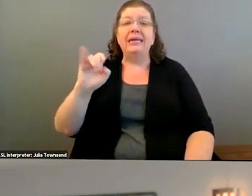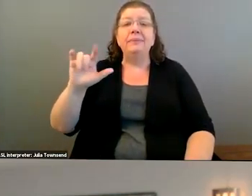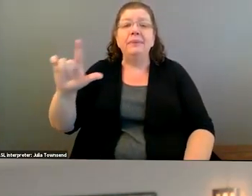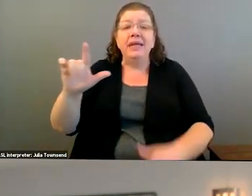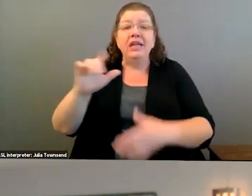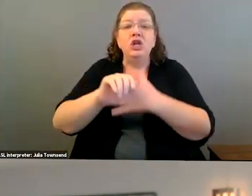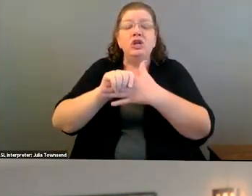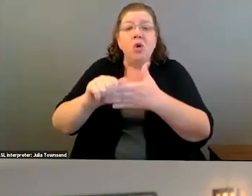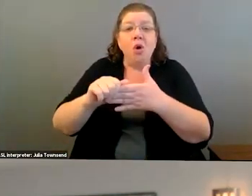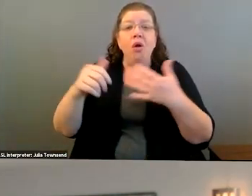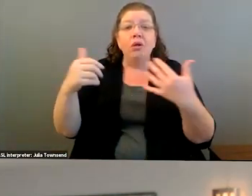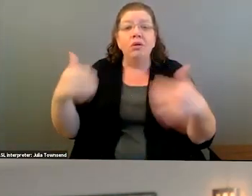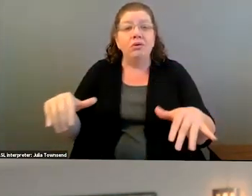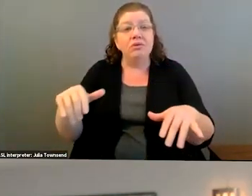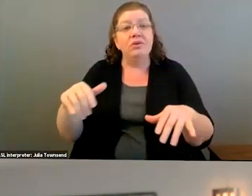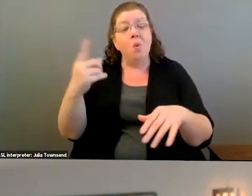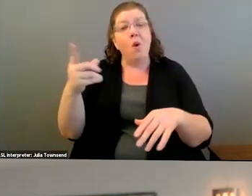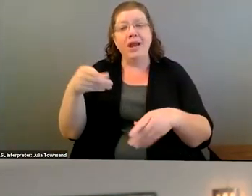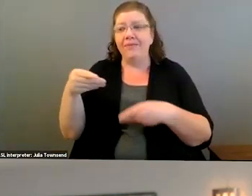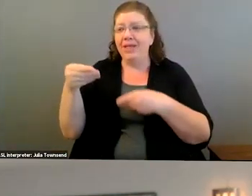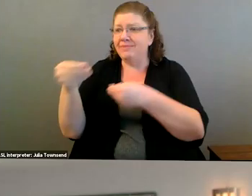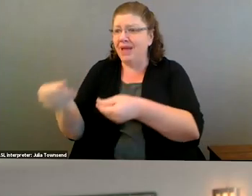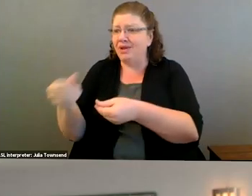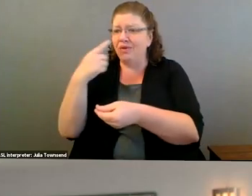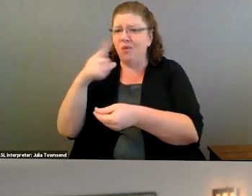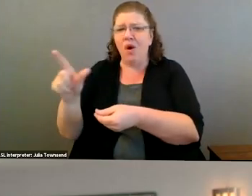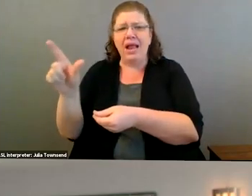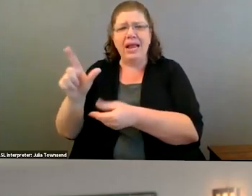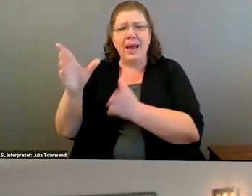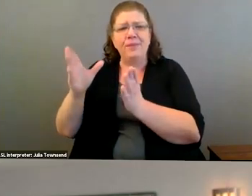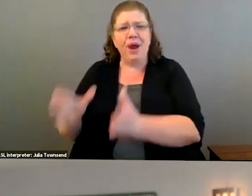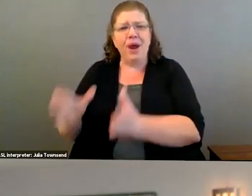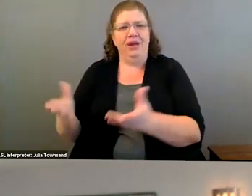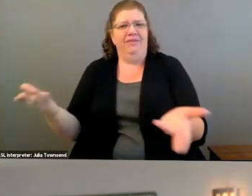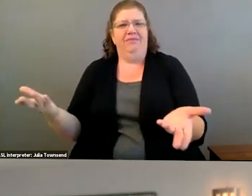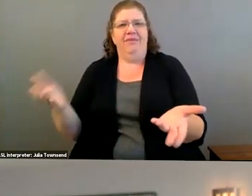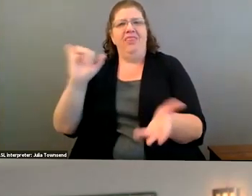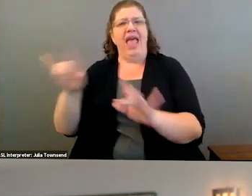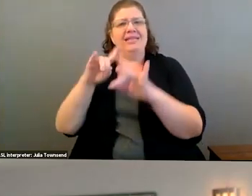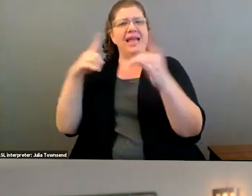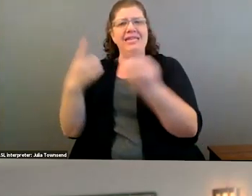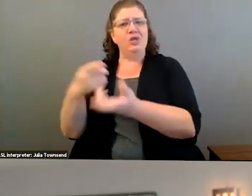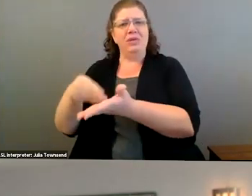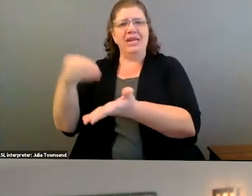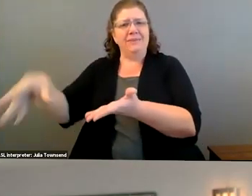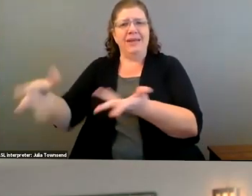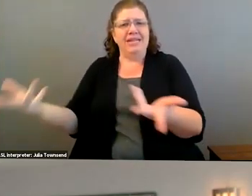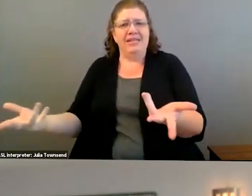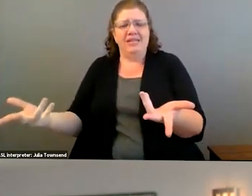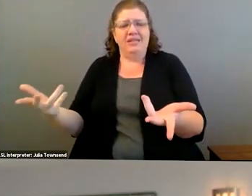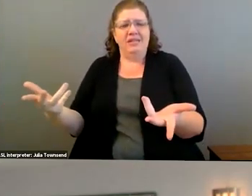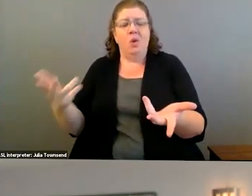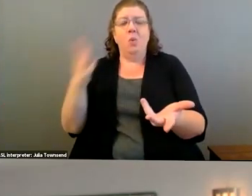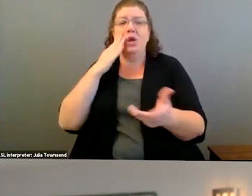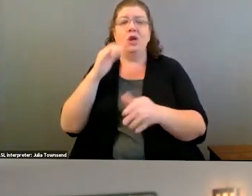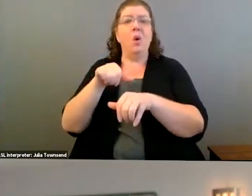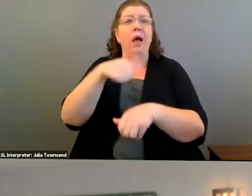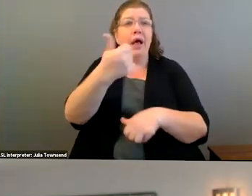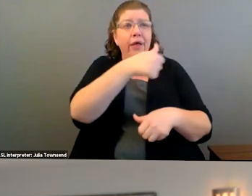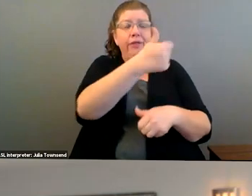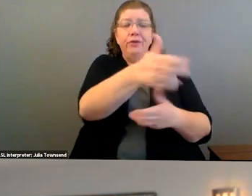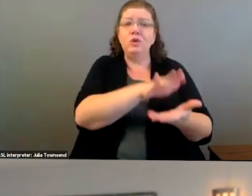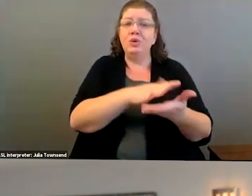cantidad significativa de dinero behring en por ejemplo uno de los gastos para un bibliotecario y eso es un gasto distrital